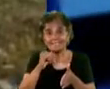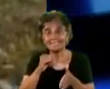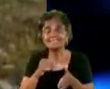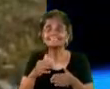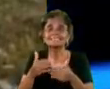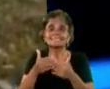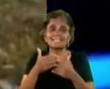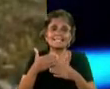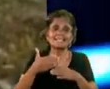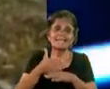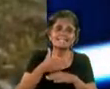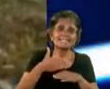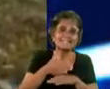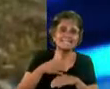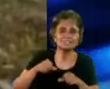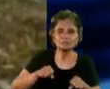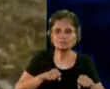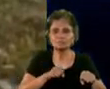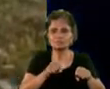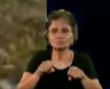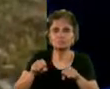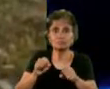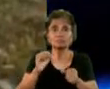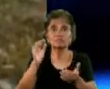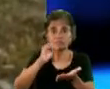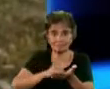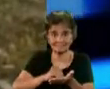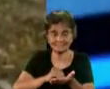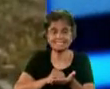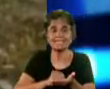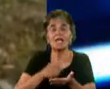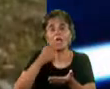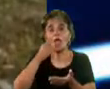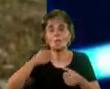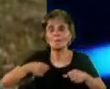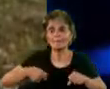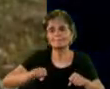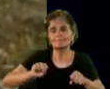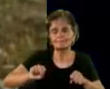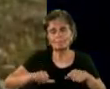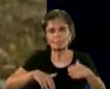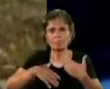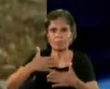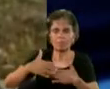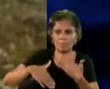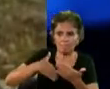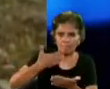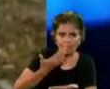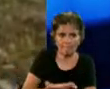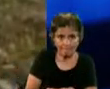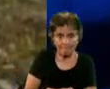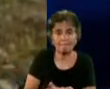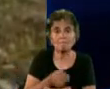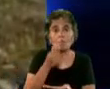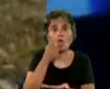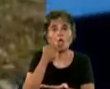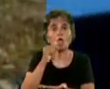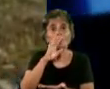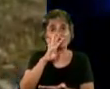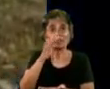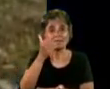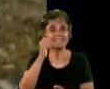sector de ingreso y egreso del hipermercado Chango Más, un motociclista perdió el control de su rodado, una Bugatti 300. El hombre de